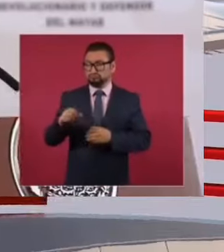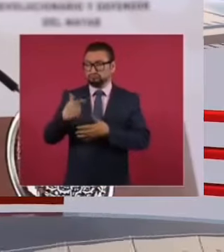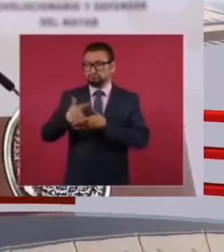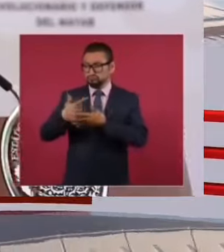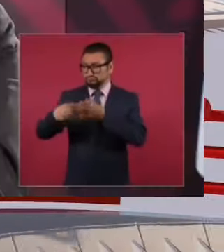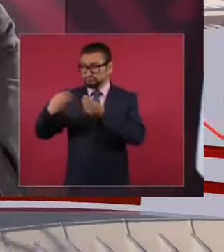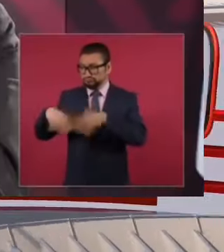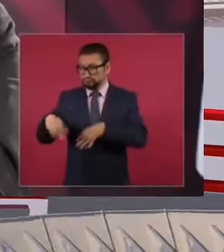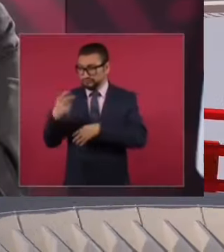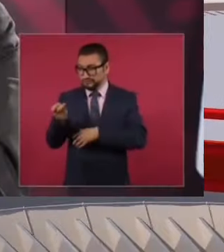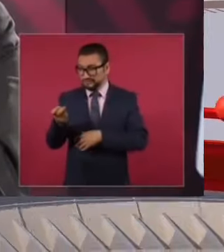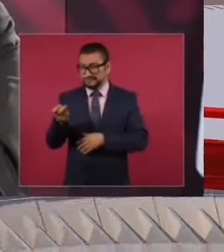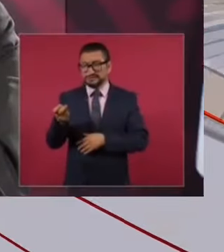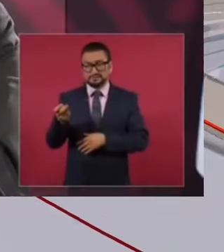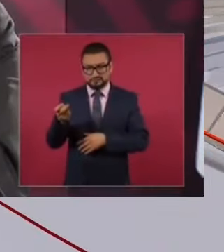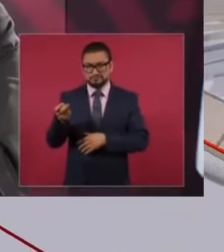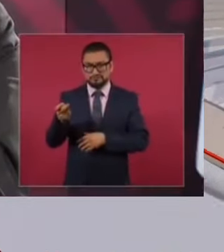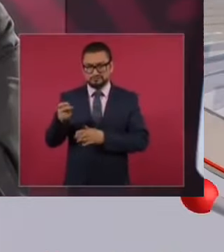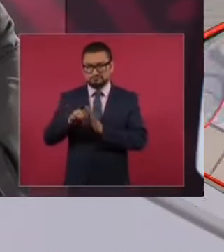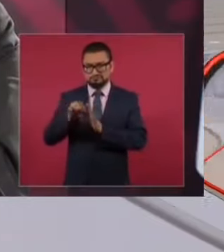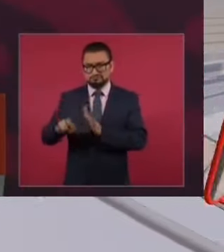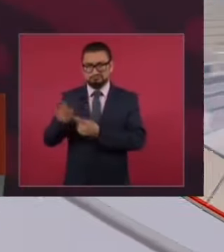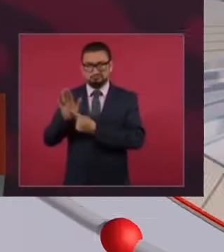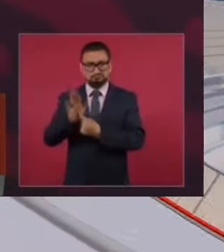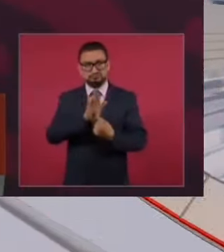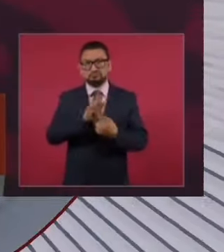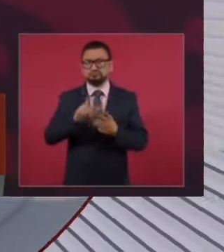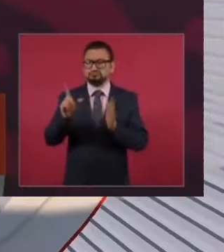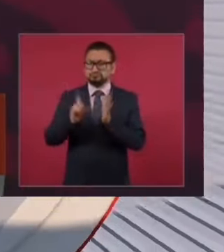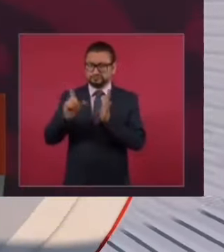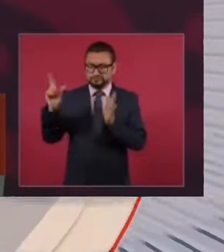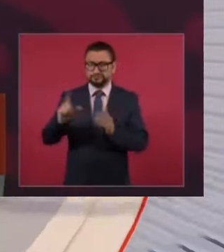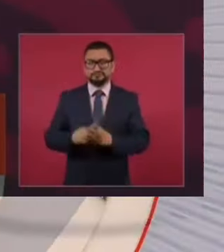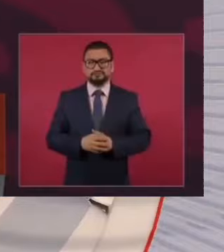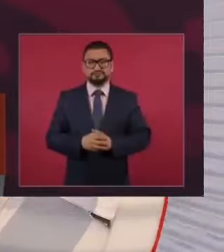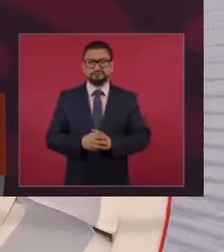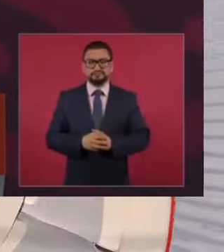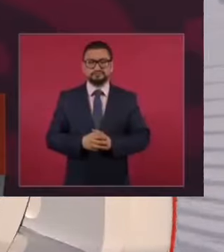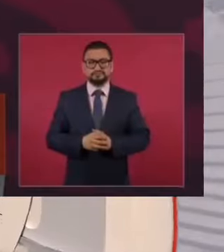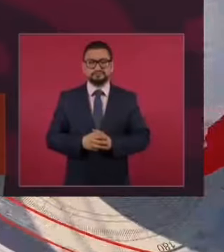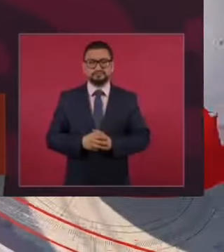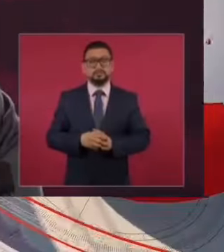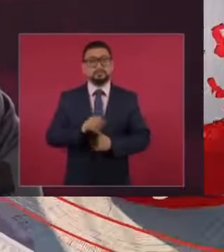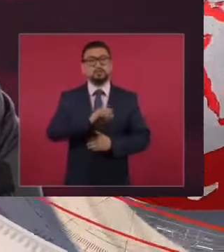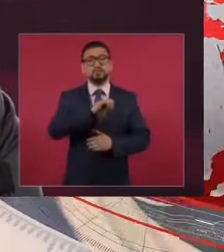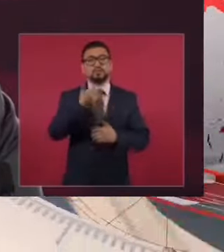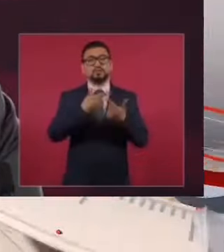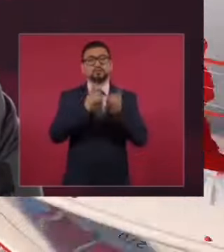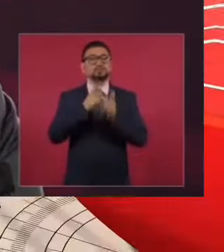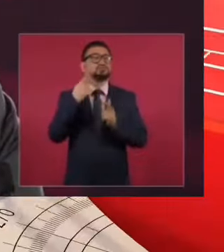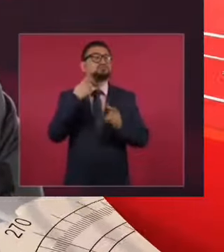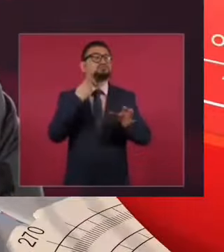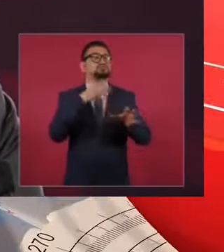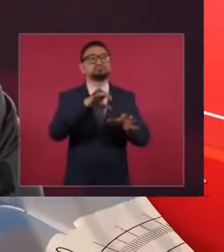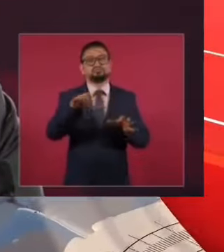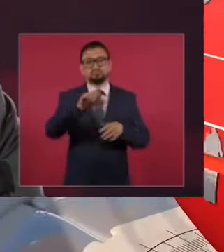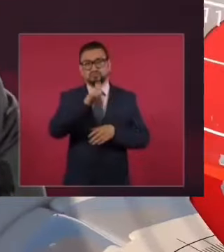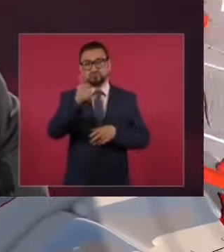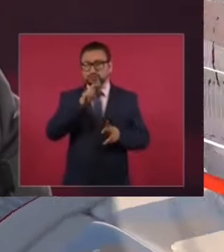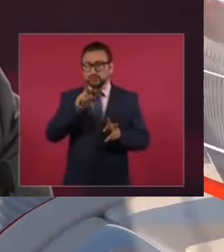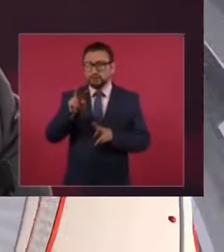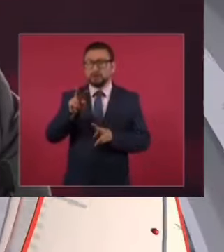Morena, sino fue para el PRI y para el PAN, también MC, y uno que otro,